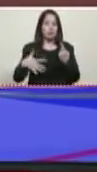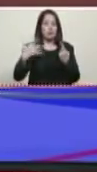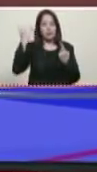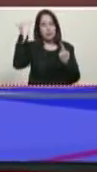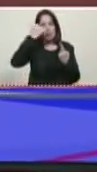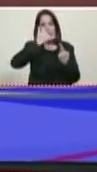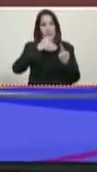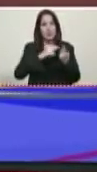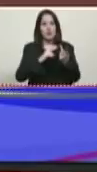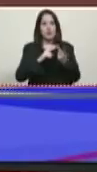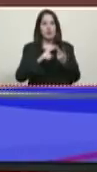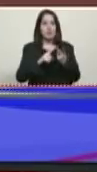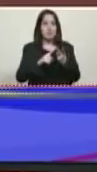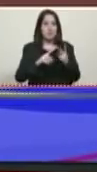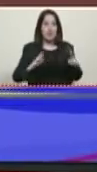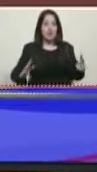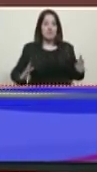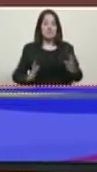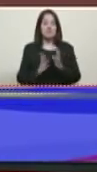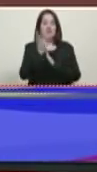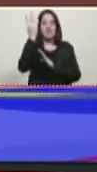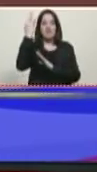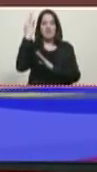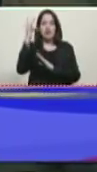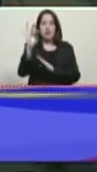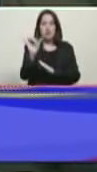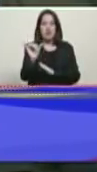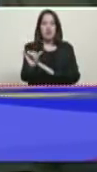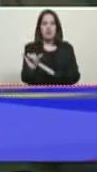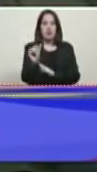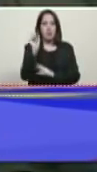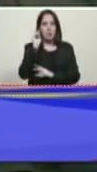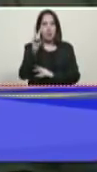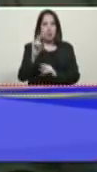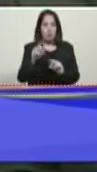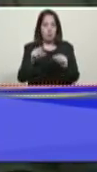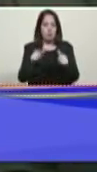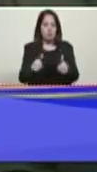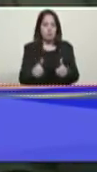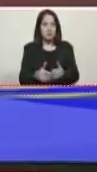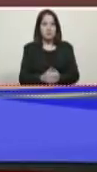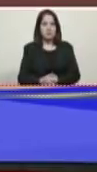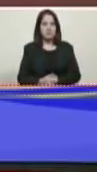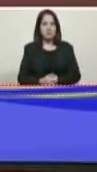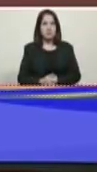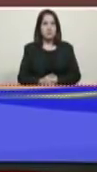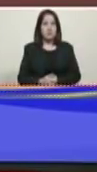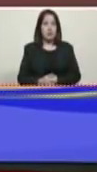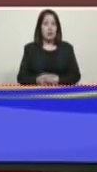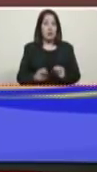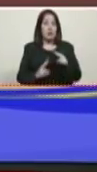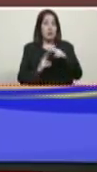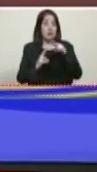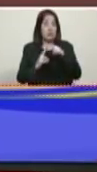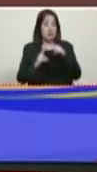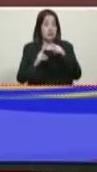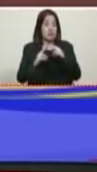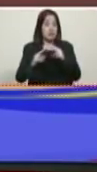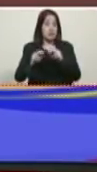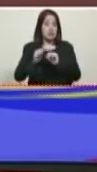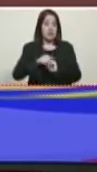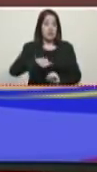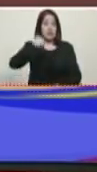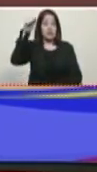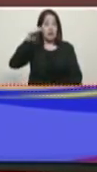san felipe yaritagua en el arranque en táchira san cristóbal y san